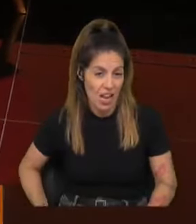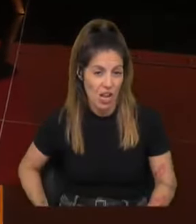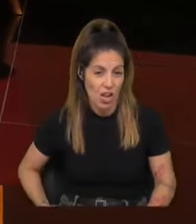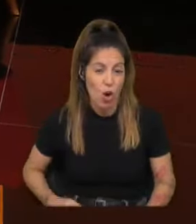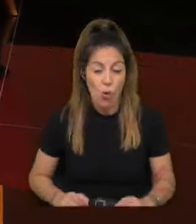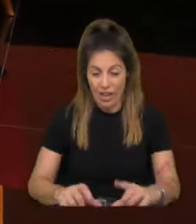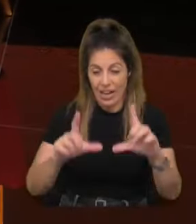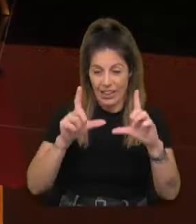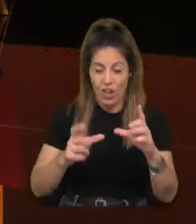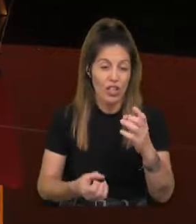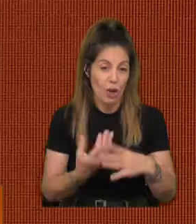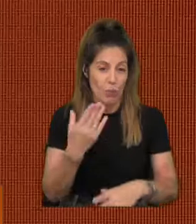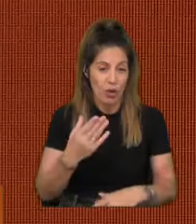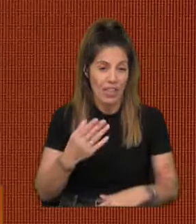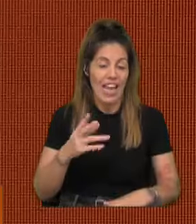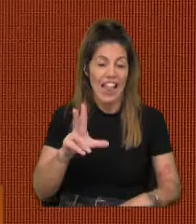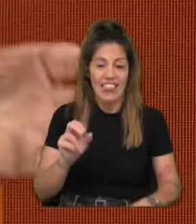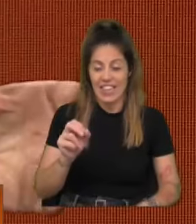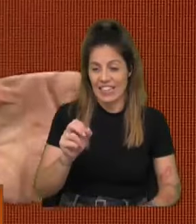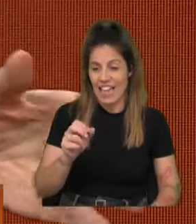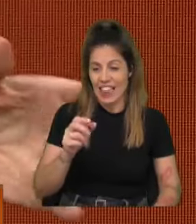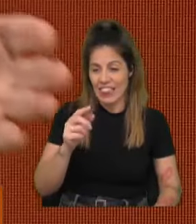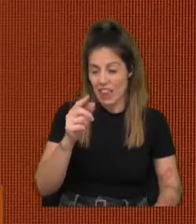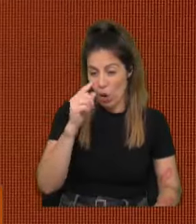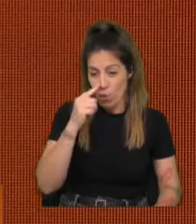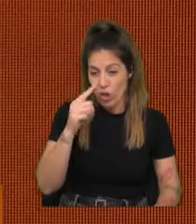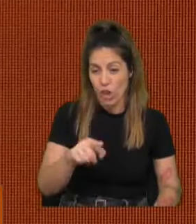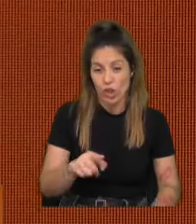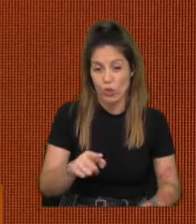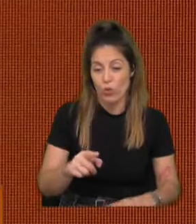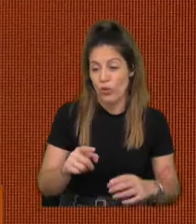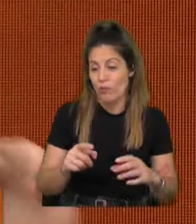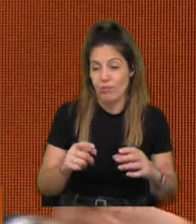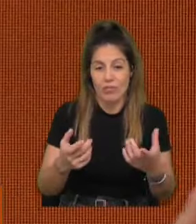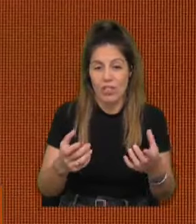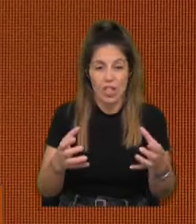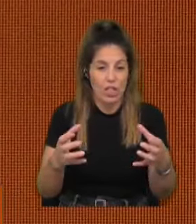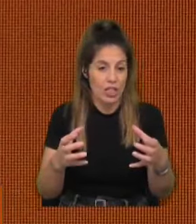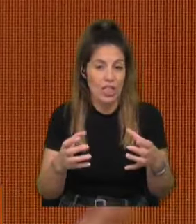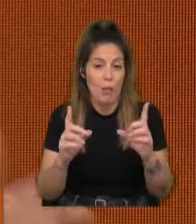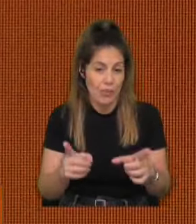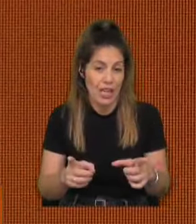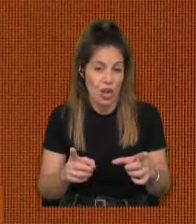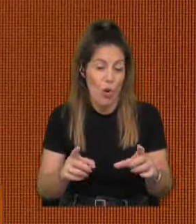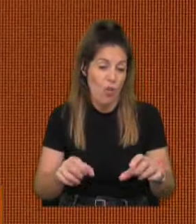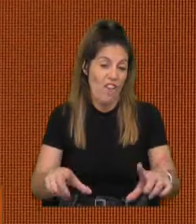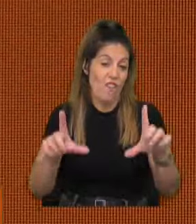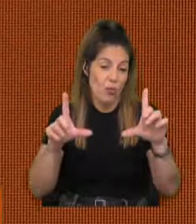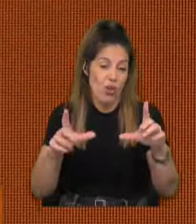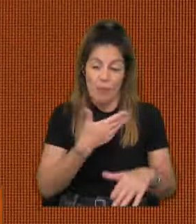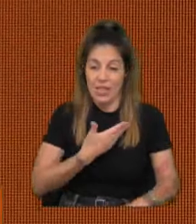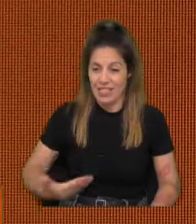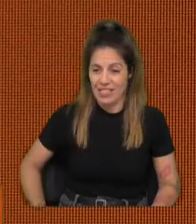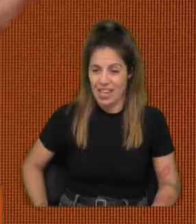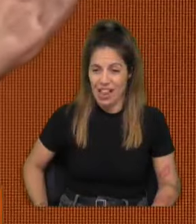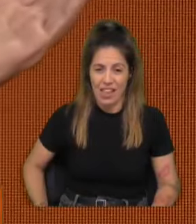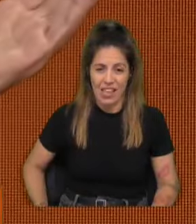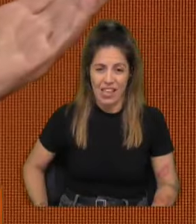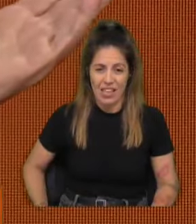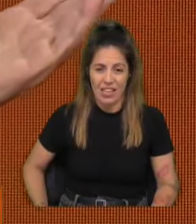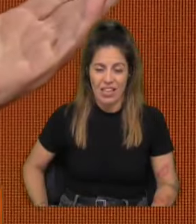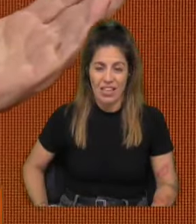este y una fórmula presidencial que emergerá esa noche o en dos tres semanas siguientes de la Fórmula no puede decir